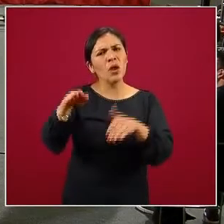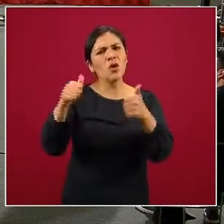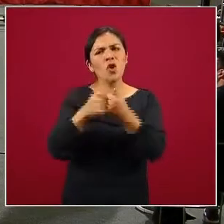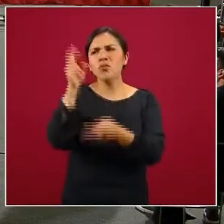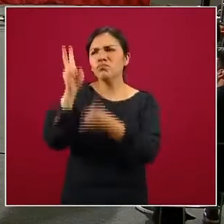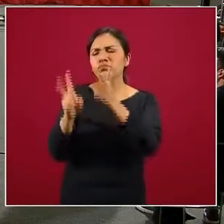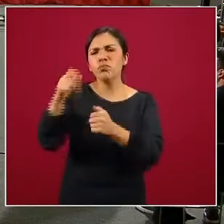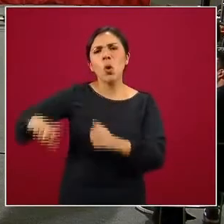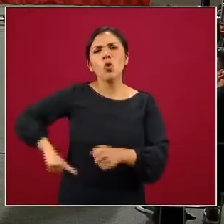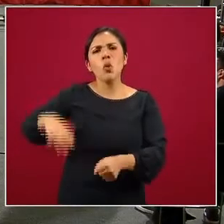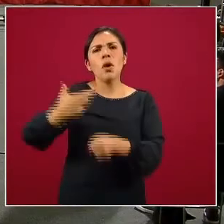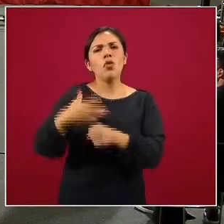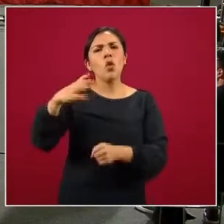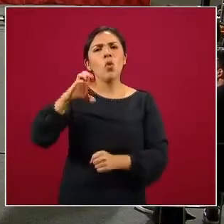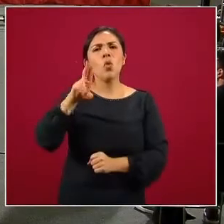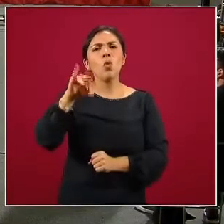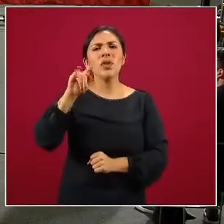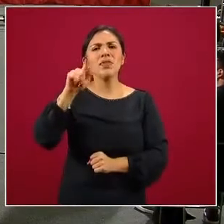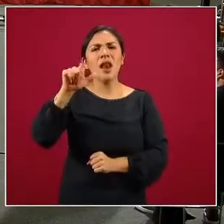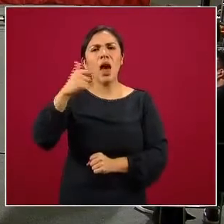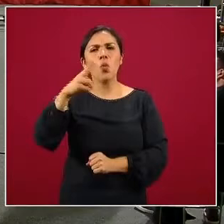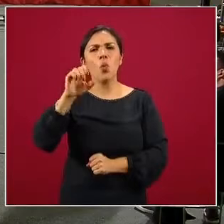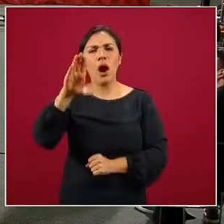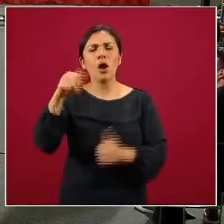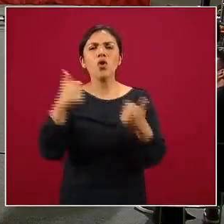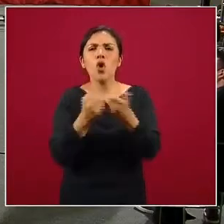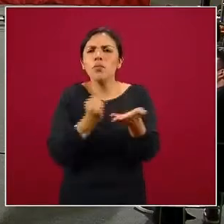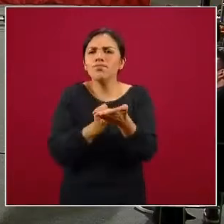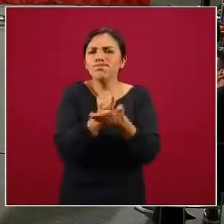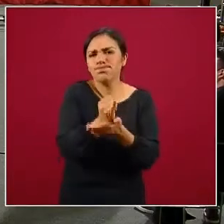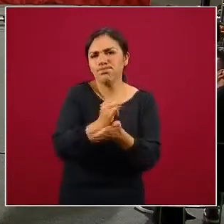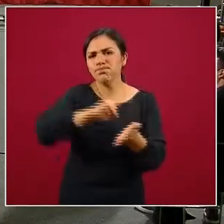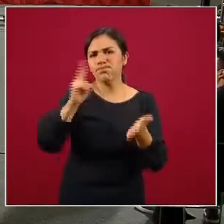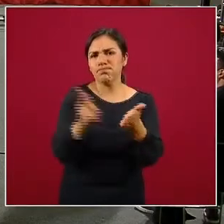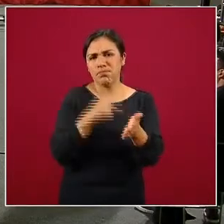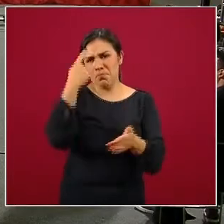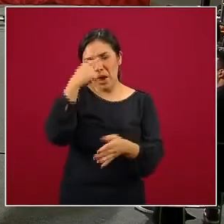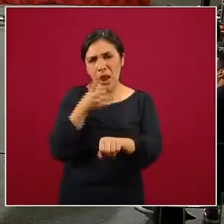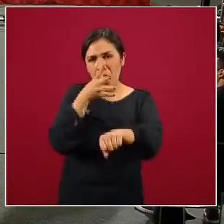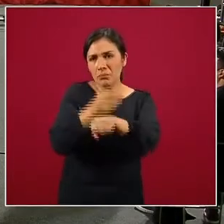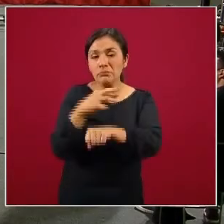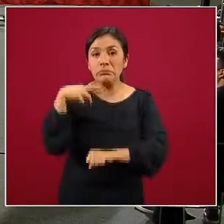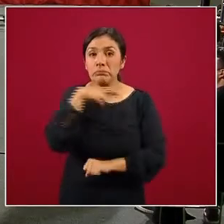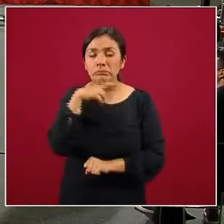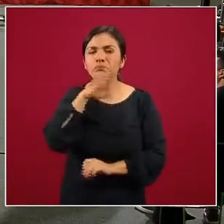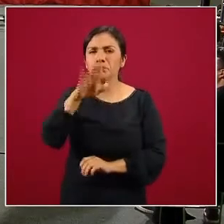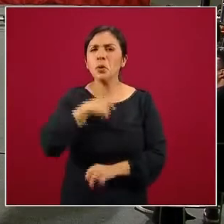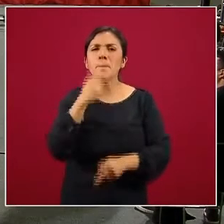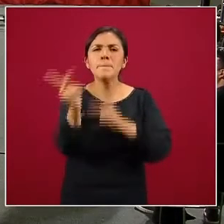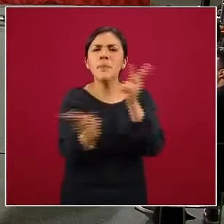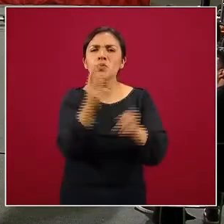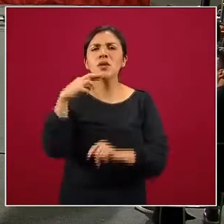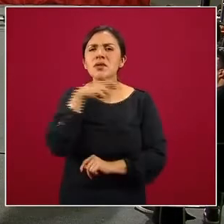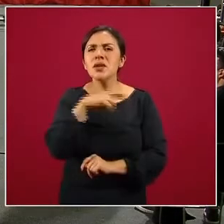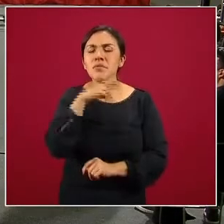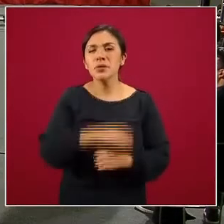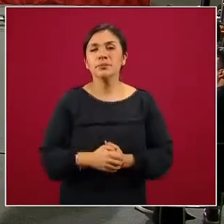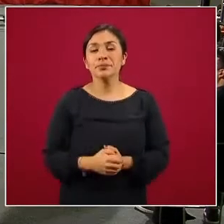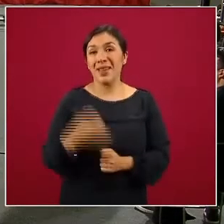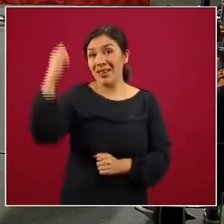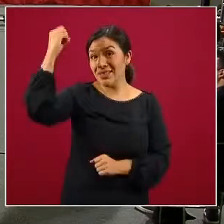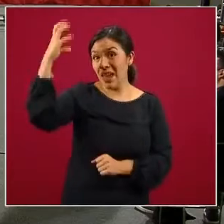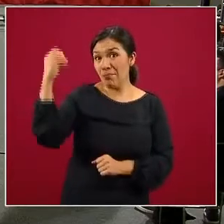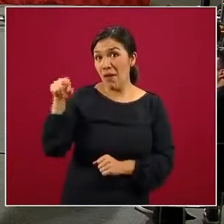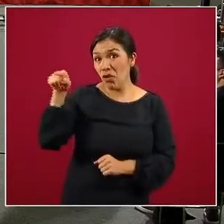gobernador Cuitláhuac García y este decreto que se emite de resolución inmediata. Preguntas rápidas, esta parte del semáforo creo que es